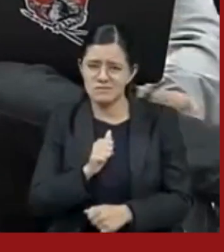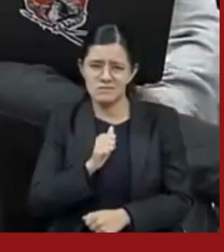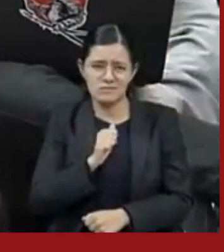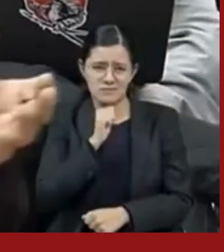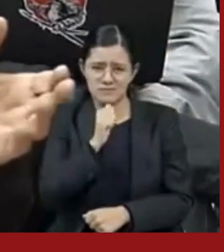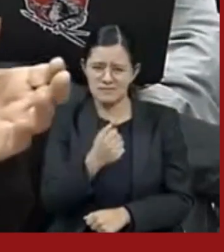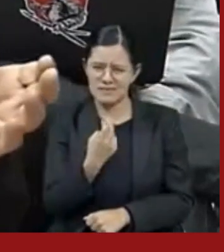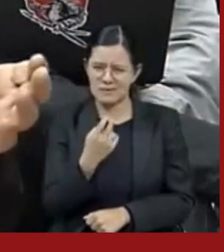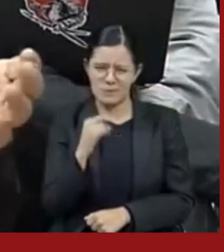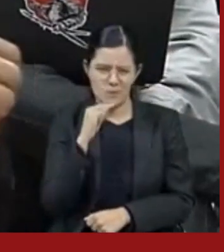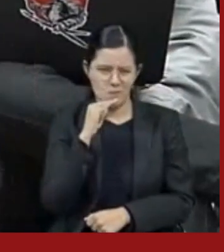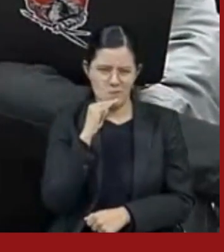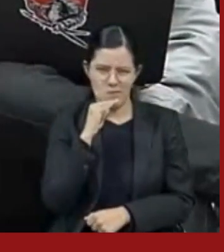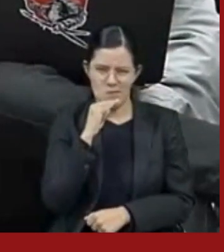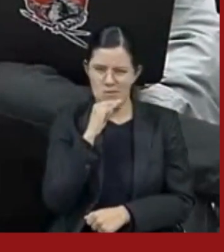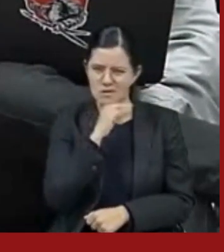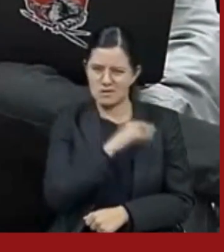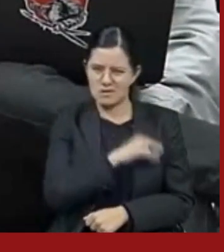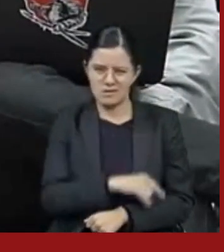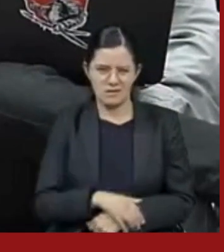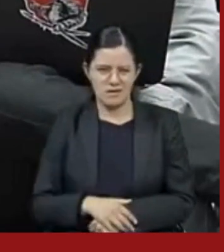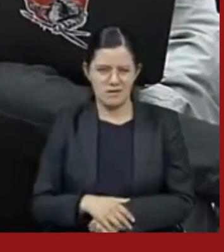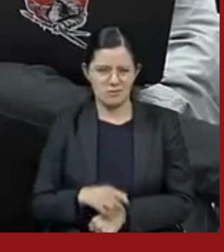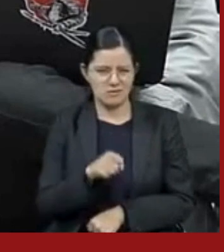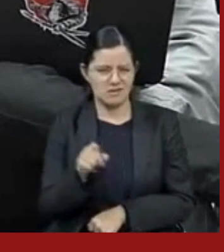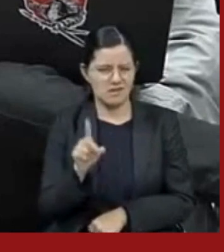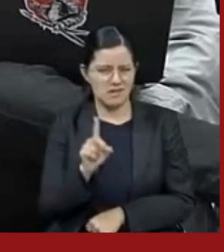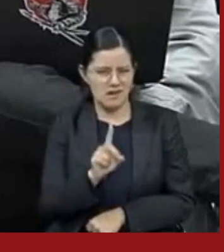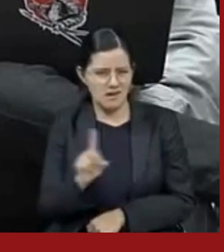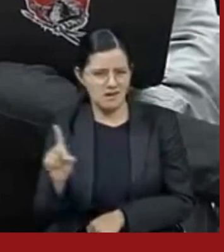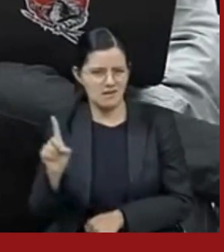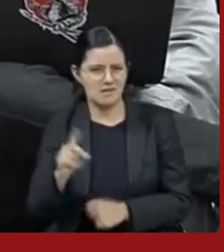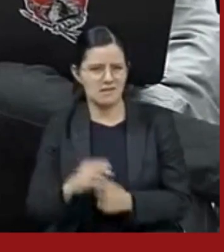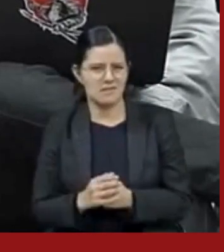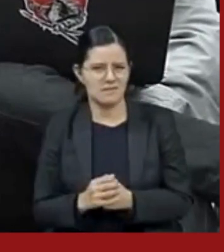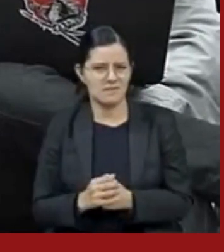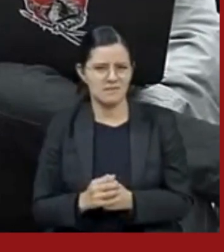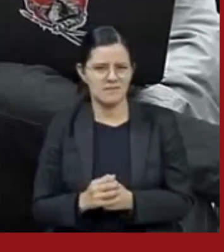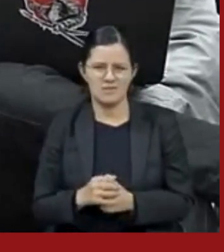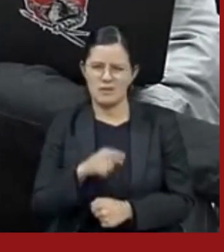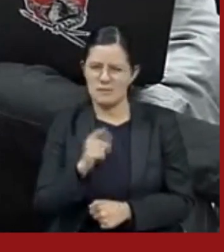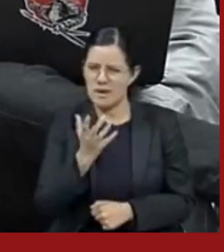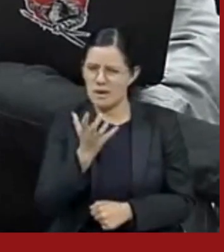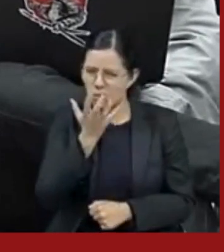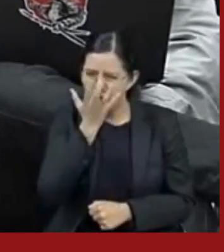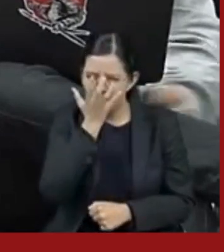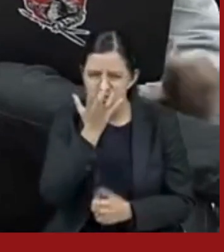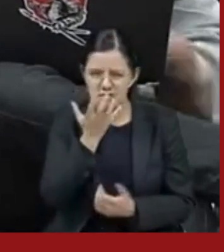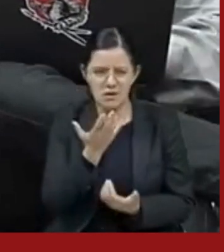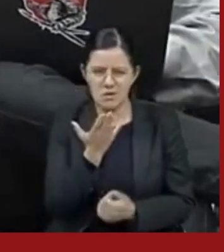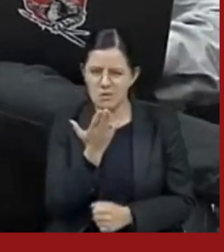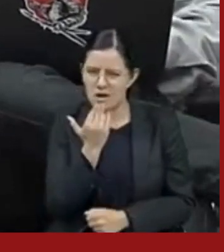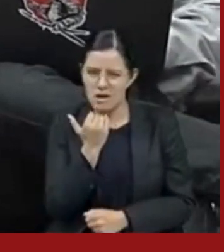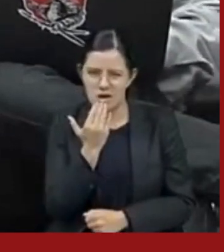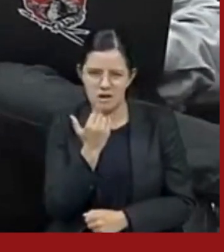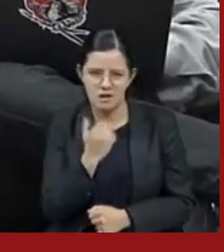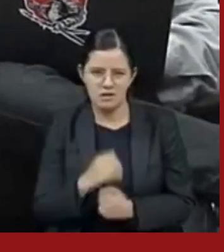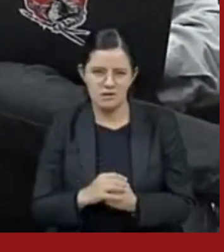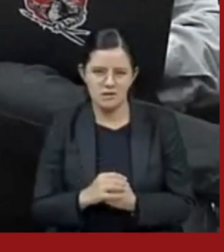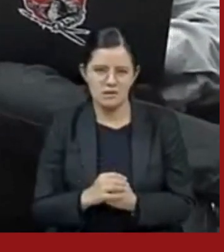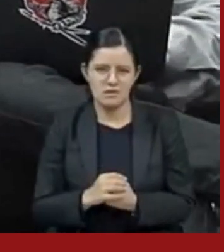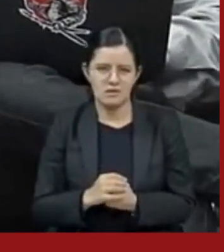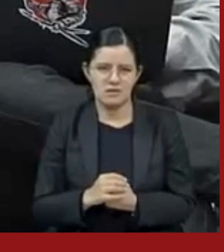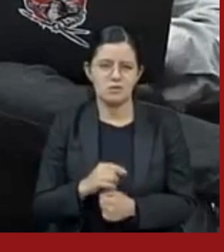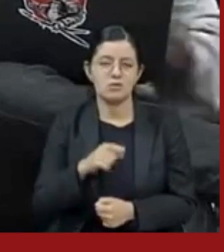Es la hipocresía la divisa de la derecha. Es la desvergüenza. Y apuestan a la